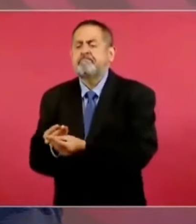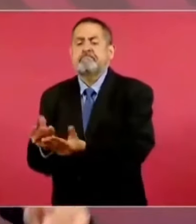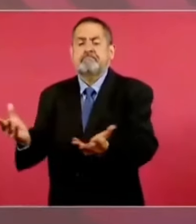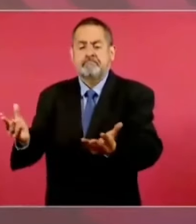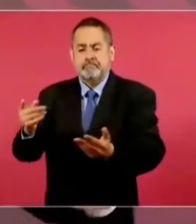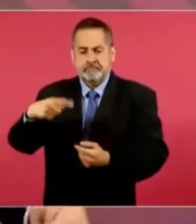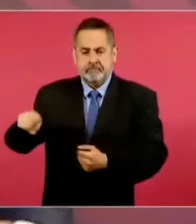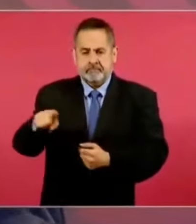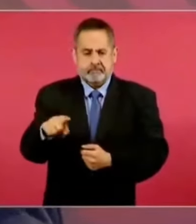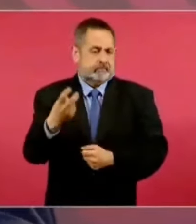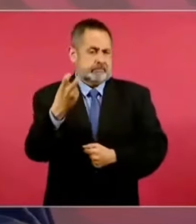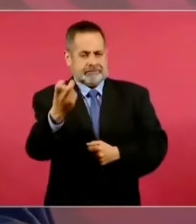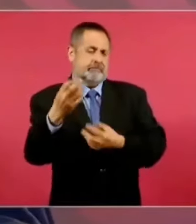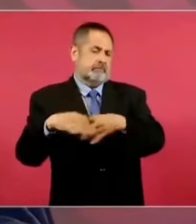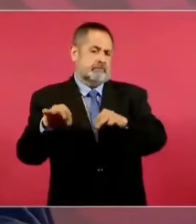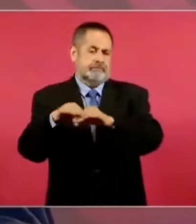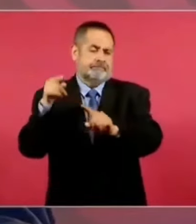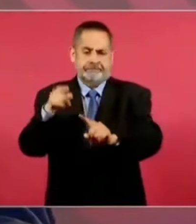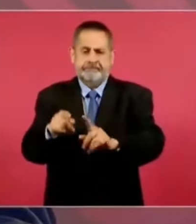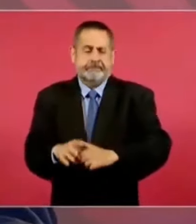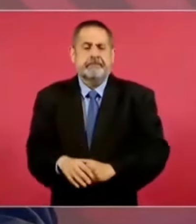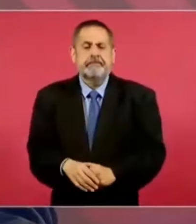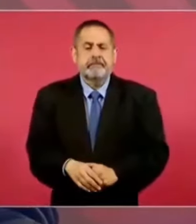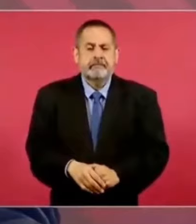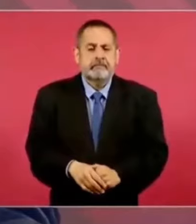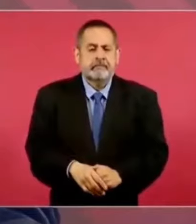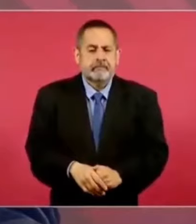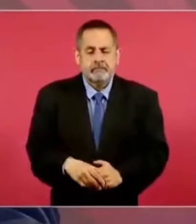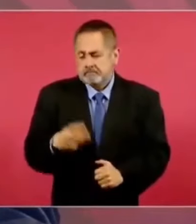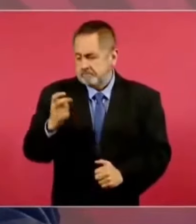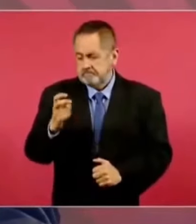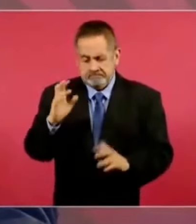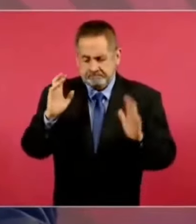Eso es muy importante. Por eso